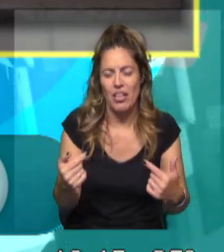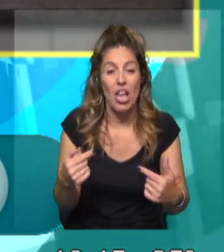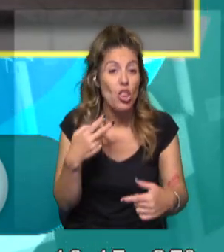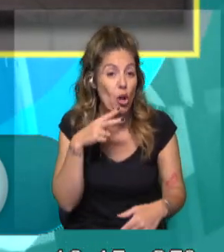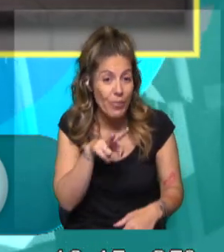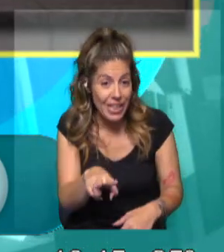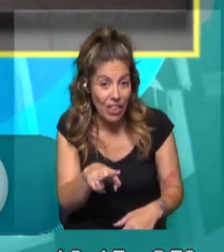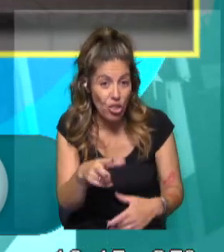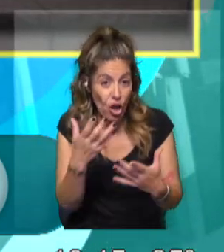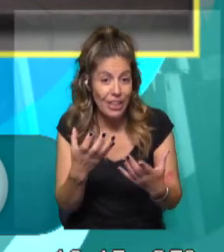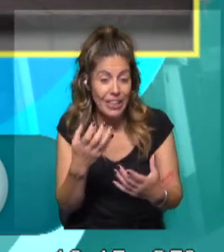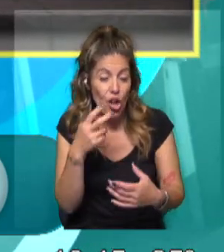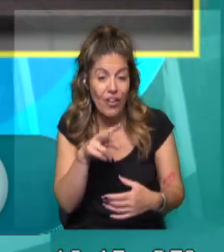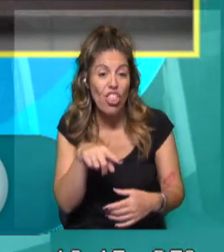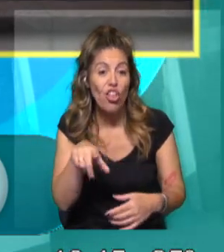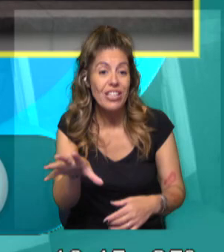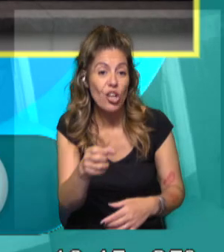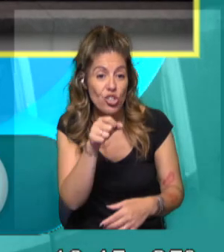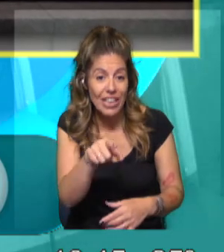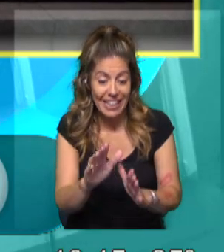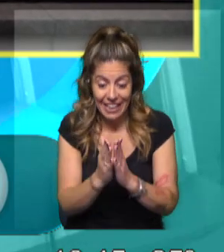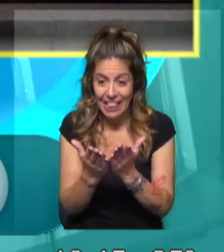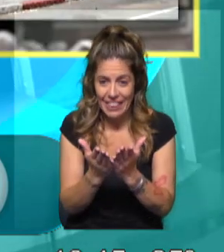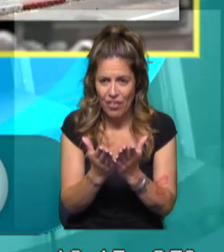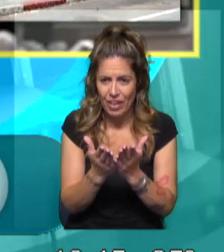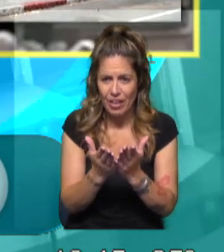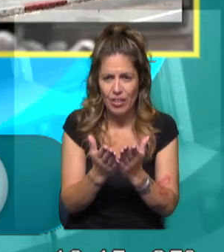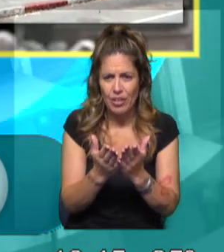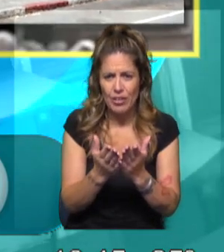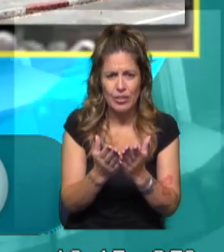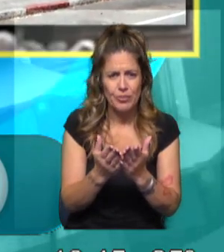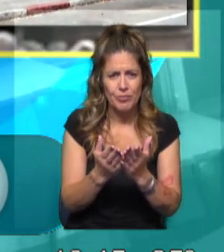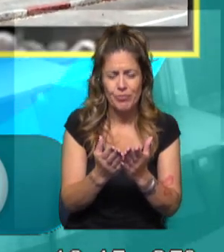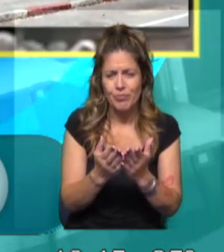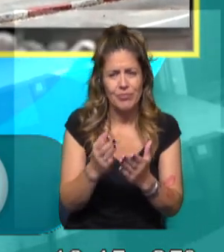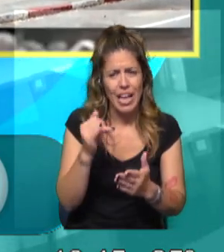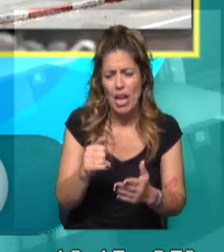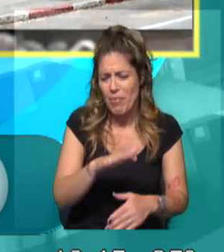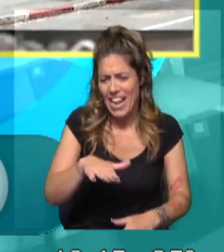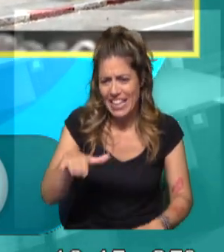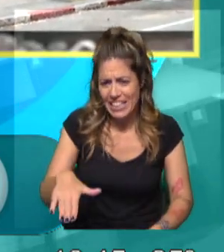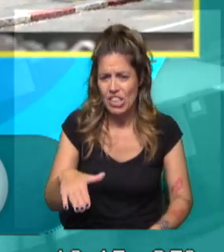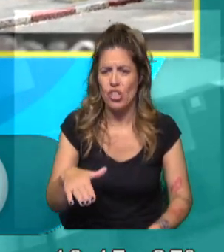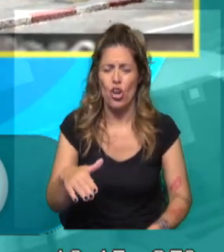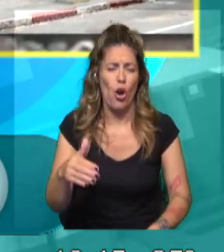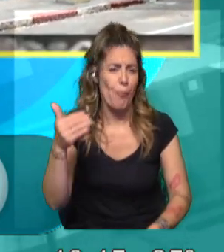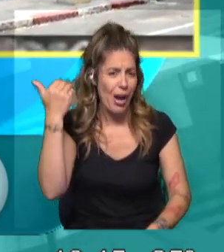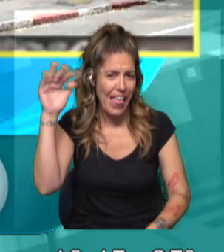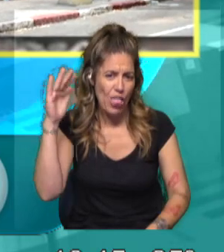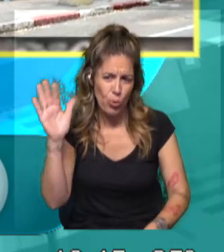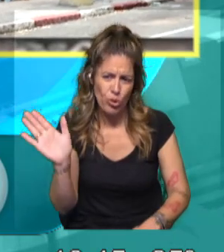que quiero saber después dónde lo consigue la gente, sí, pero desde Chekhov, Juanita Jalea, o sea, hay para niños, hay para todo, todos los